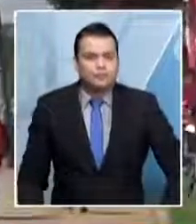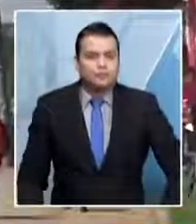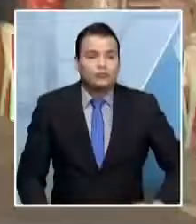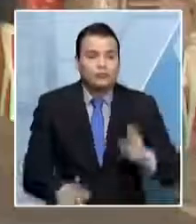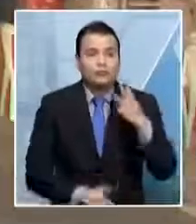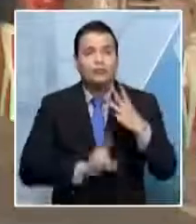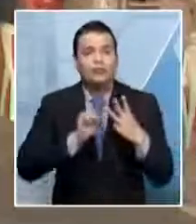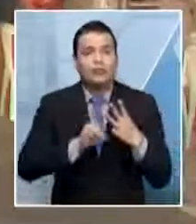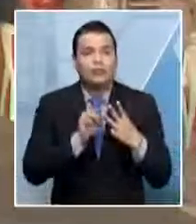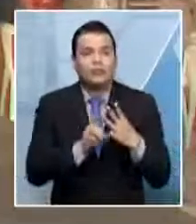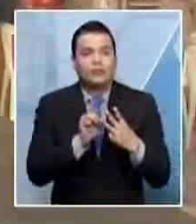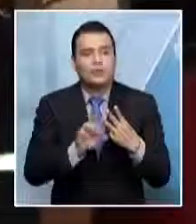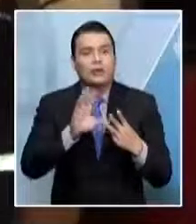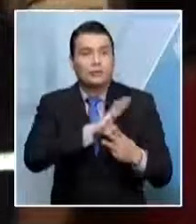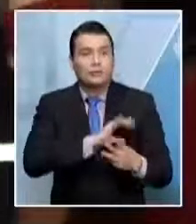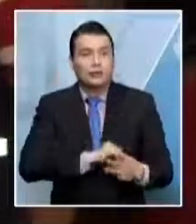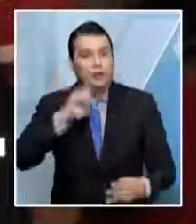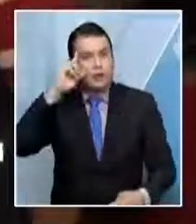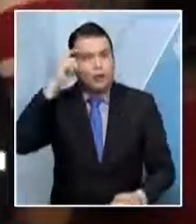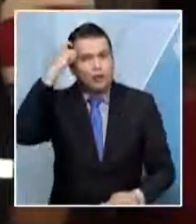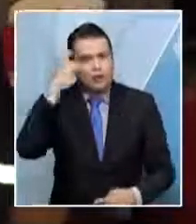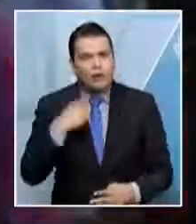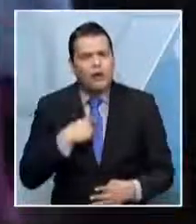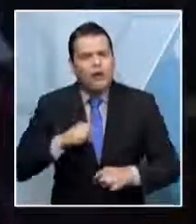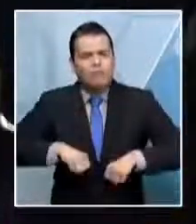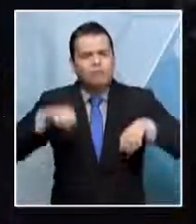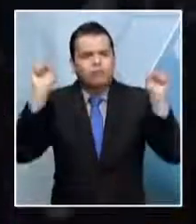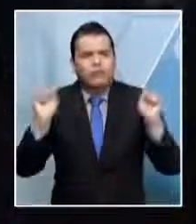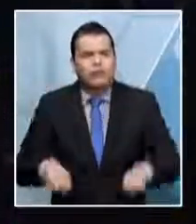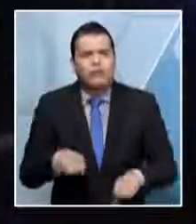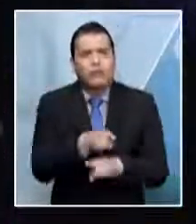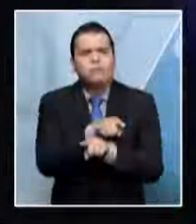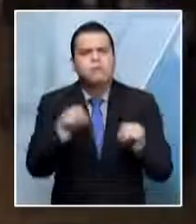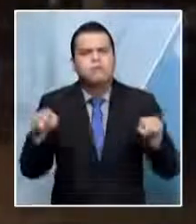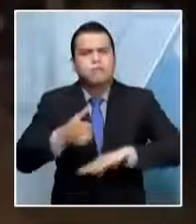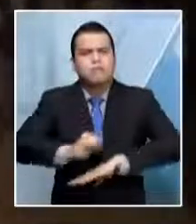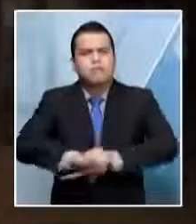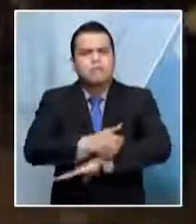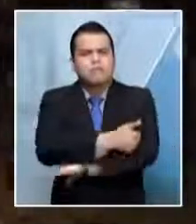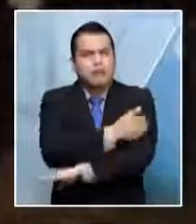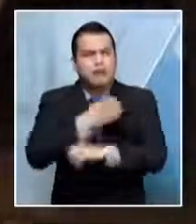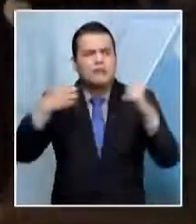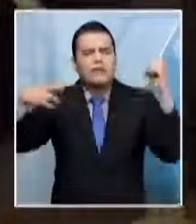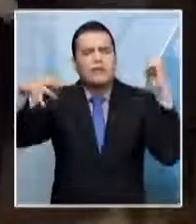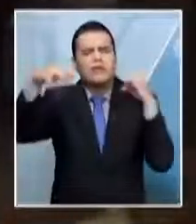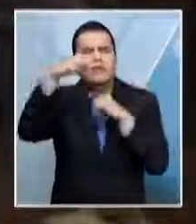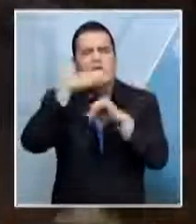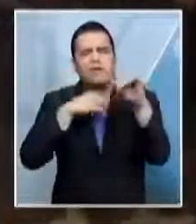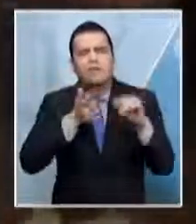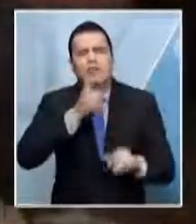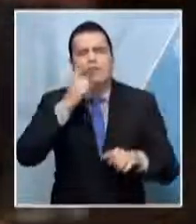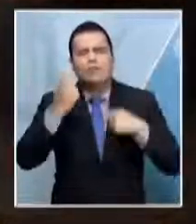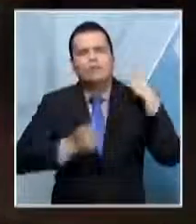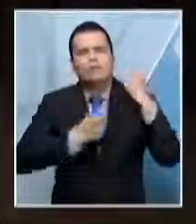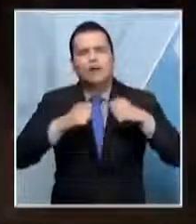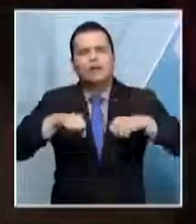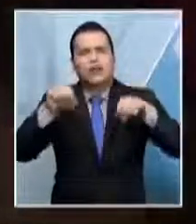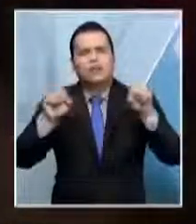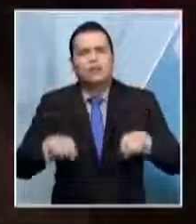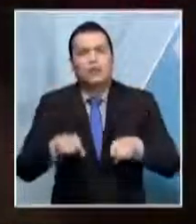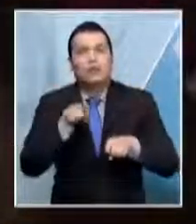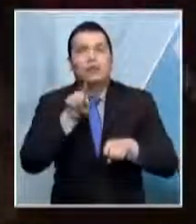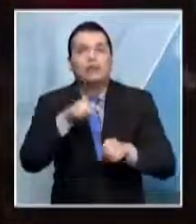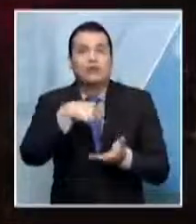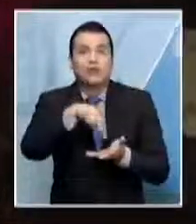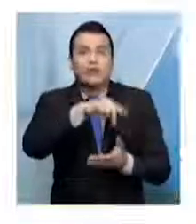Y mucha atención, que el gobierno local autorizó venta de licor en bares y discotecas desde hoy. No se podrá bailar, pero sí